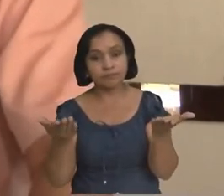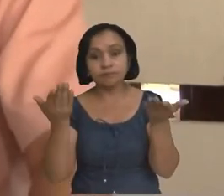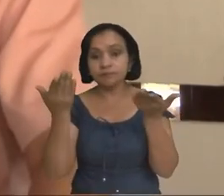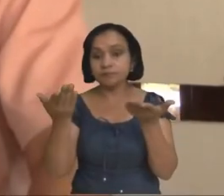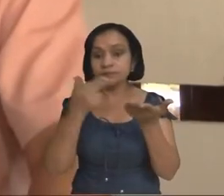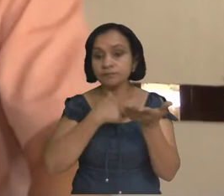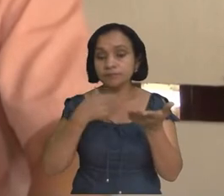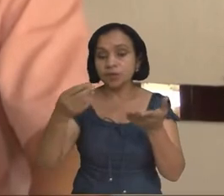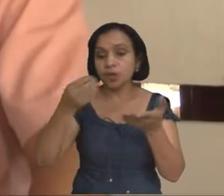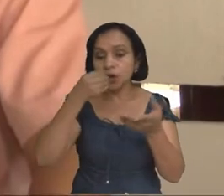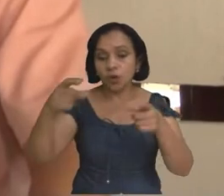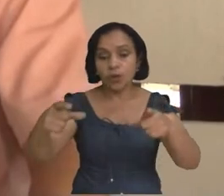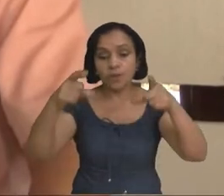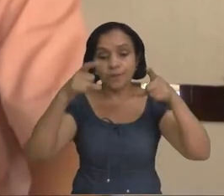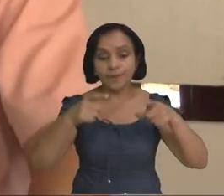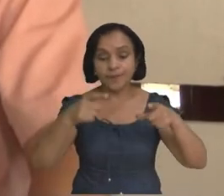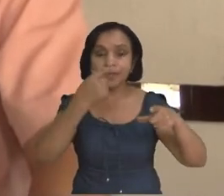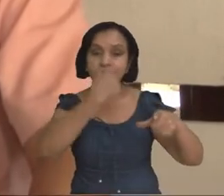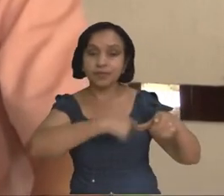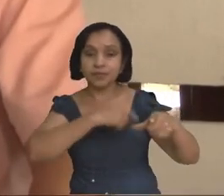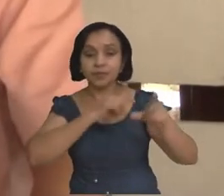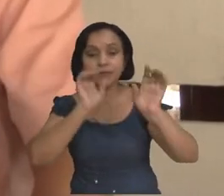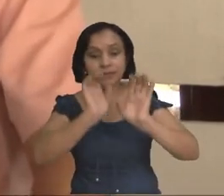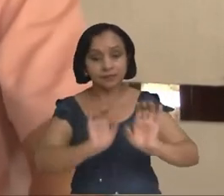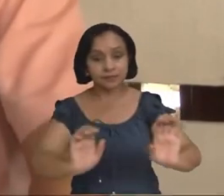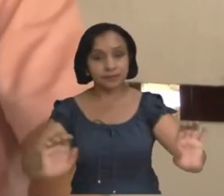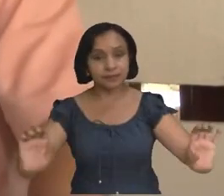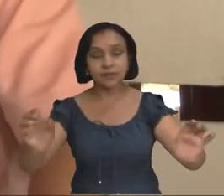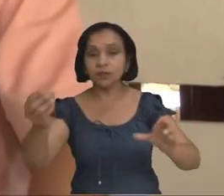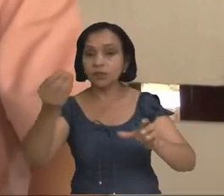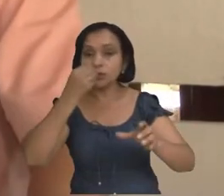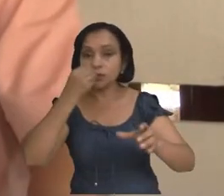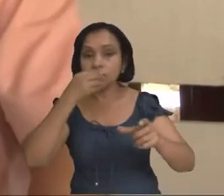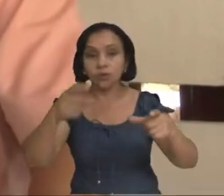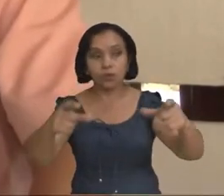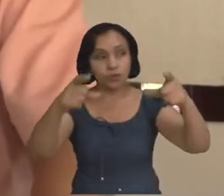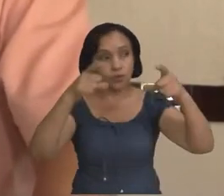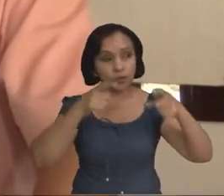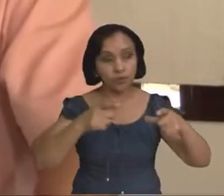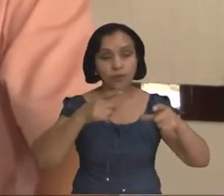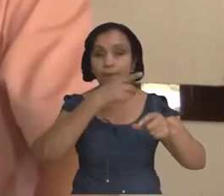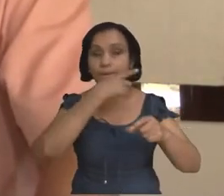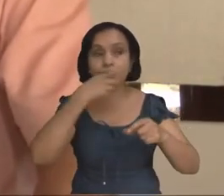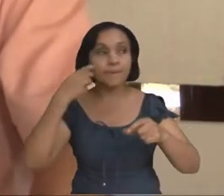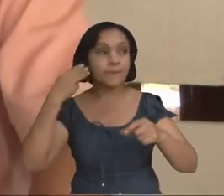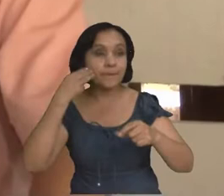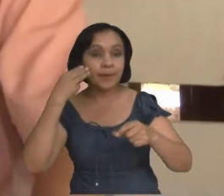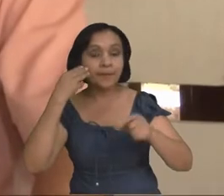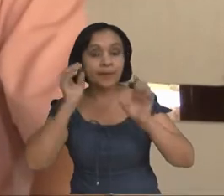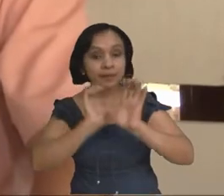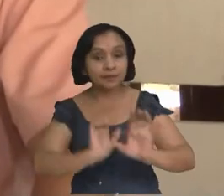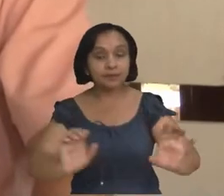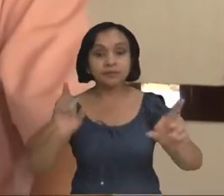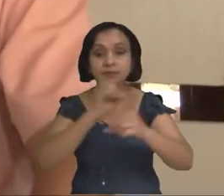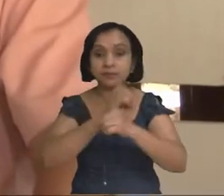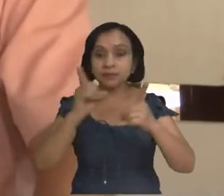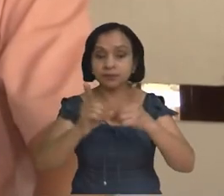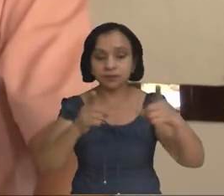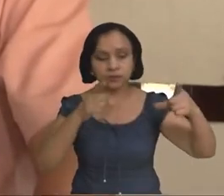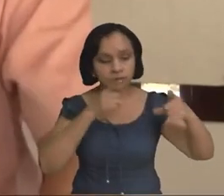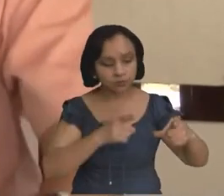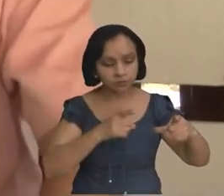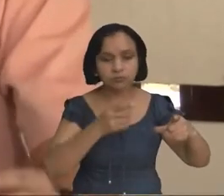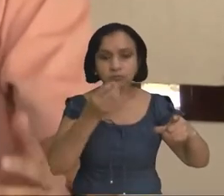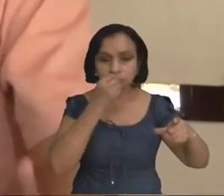introducir en la merienda escolar sobre esa merienda que se le hace el papá y la mamá a todos los niños, qué es lo que debemos y qué es lo que no